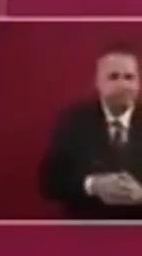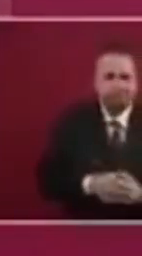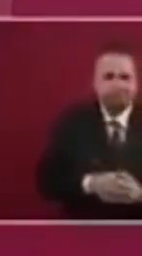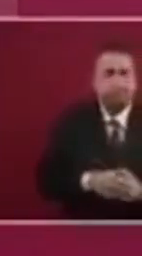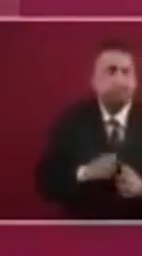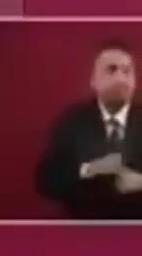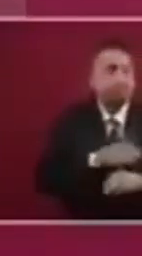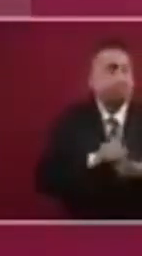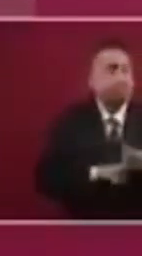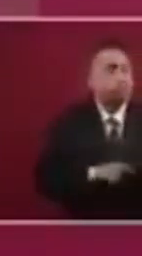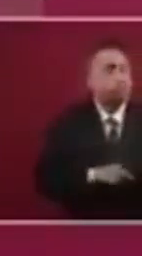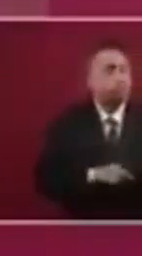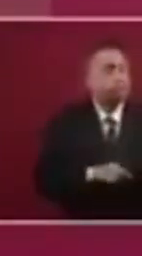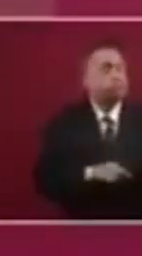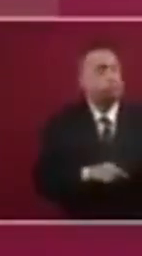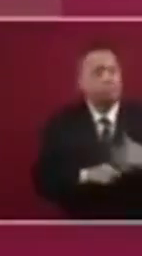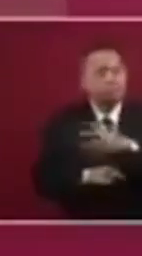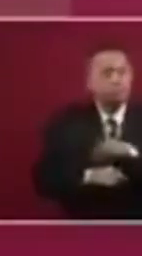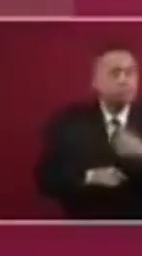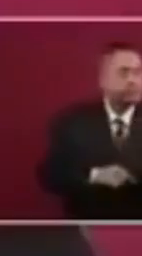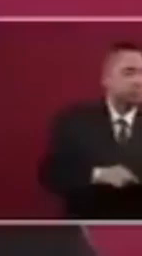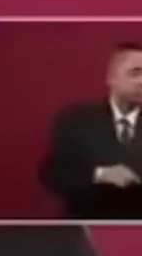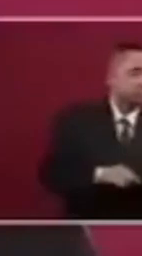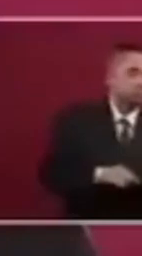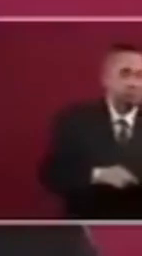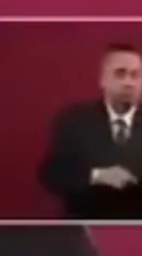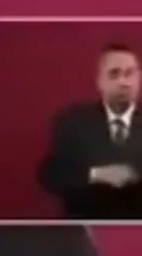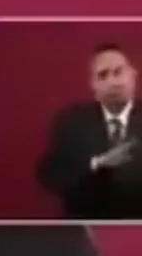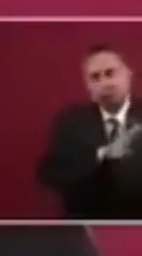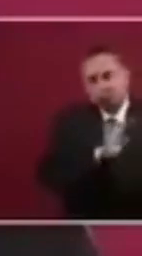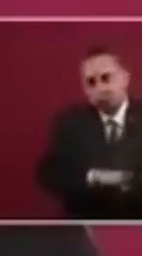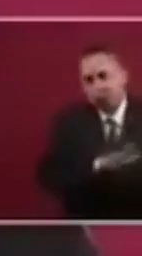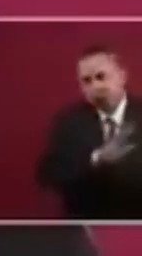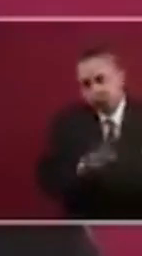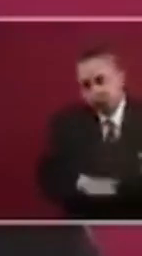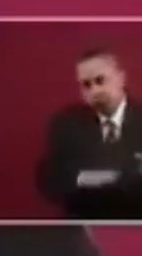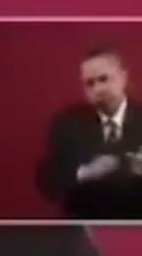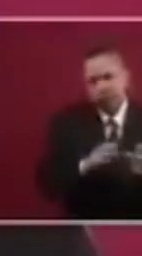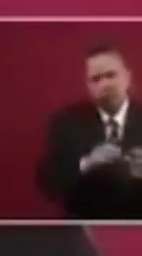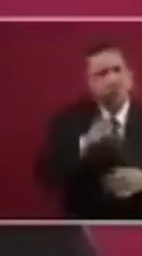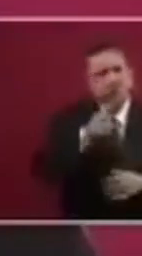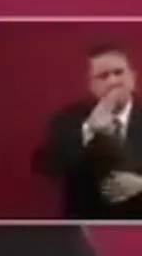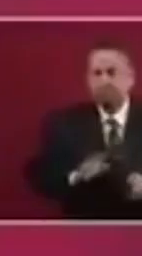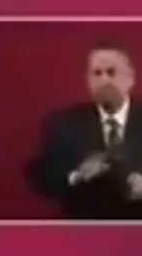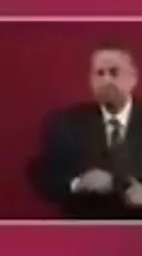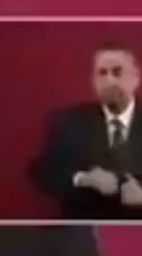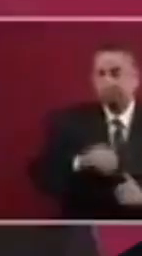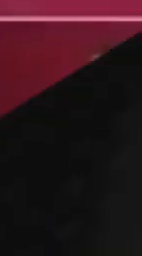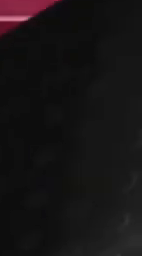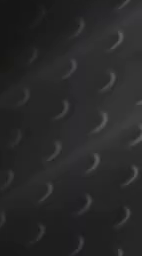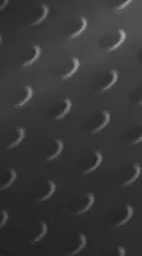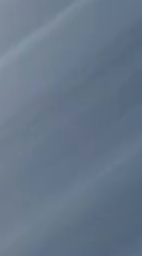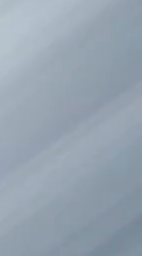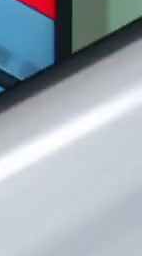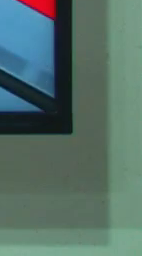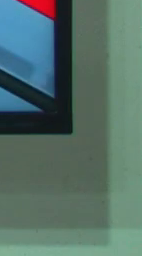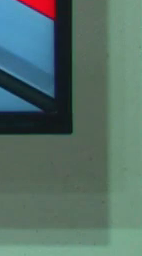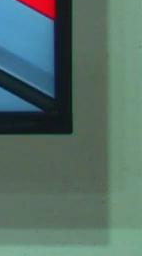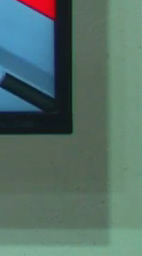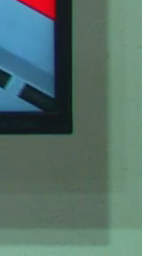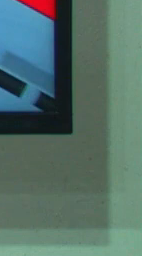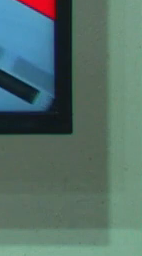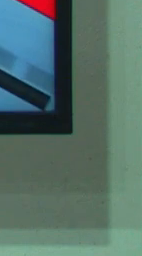porque uno de los hijos o dos perdieron la vida, sufren mucho las madres, que se porten bien